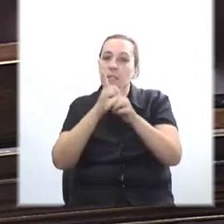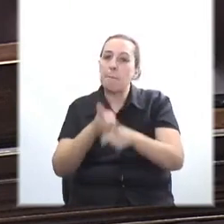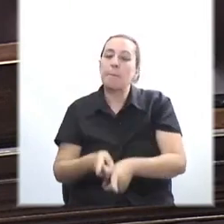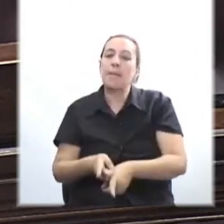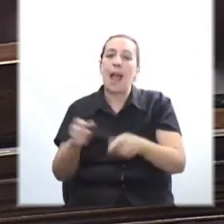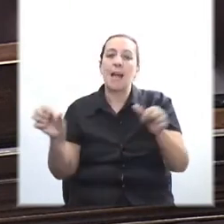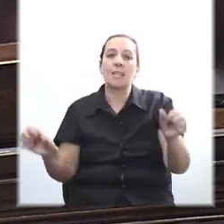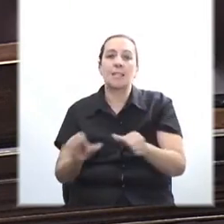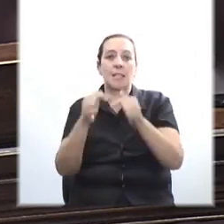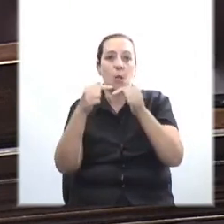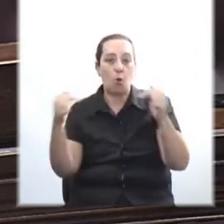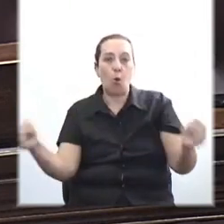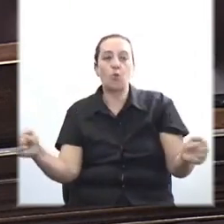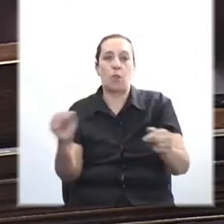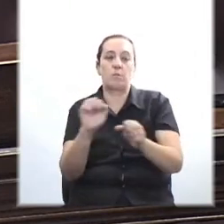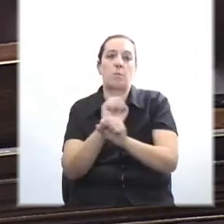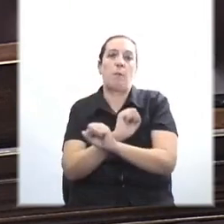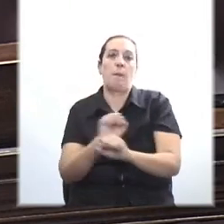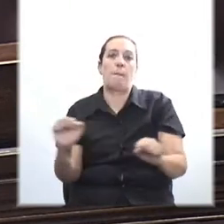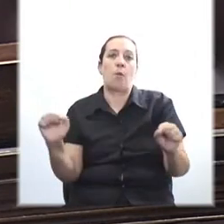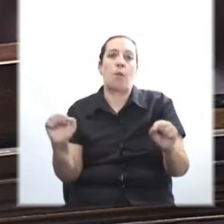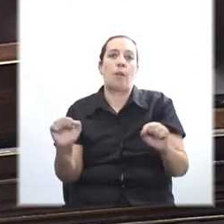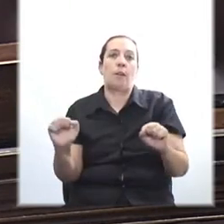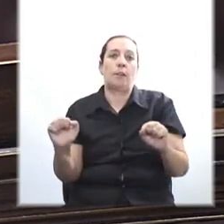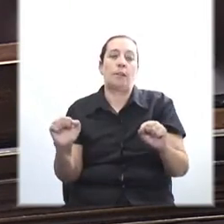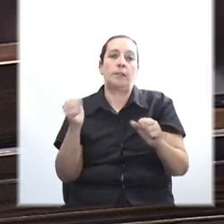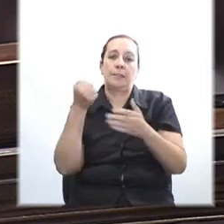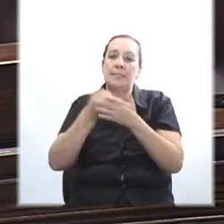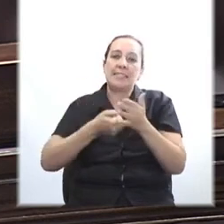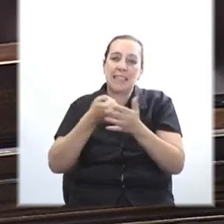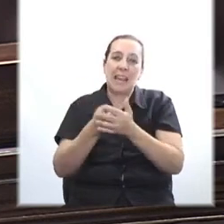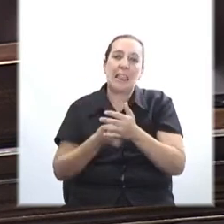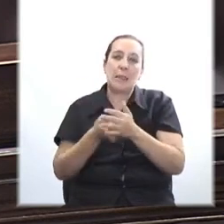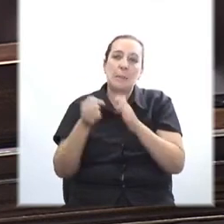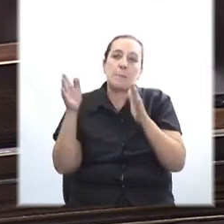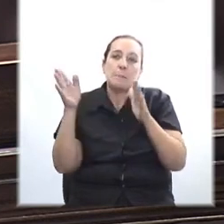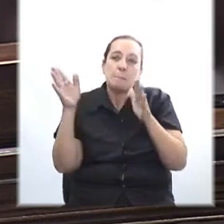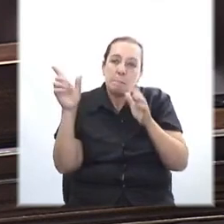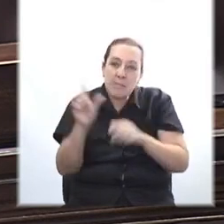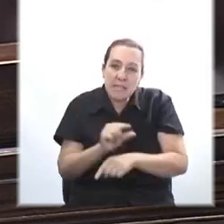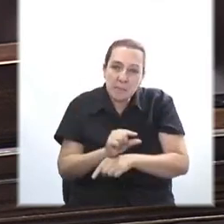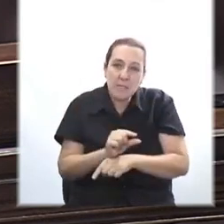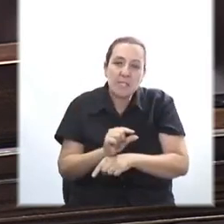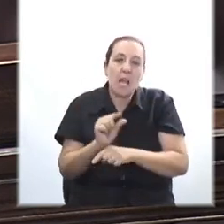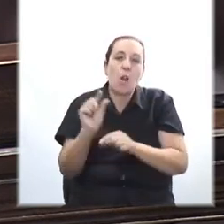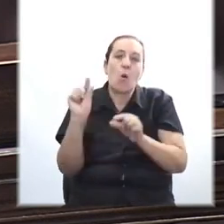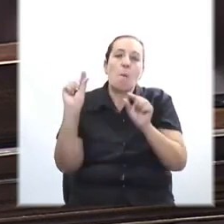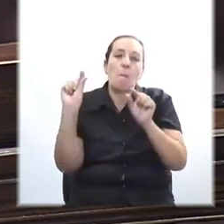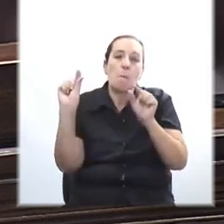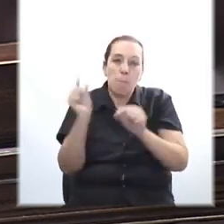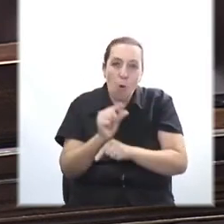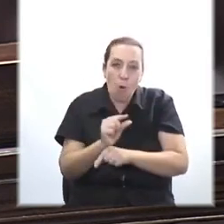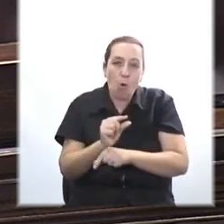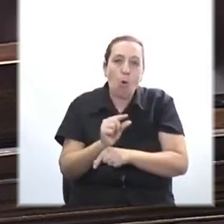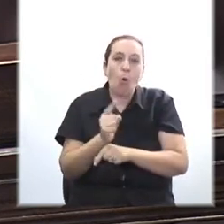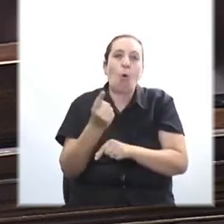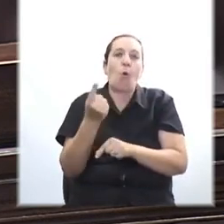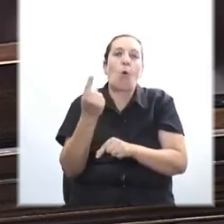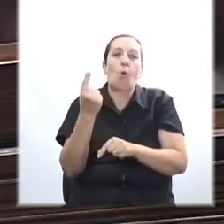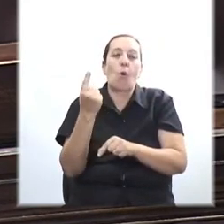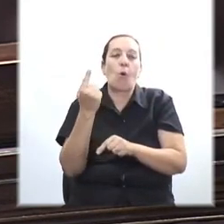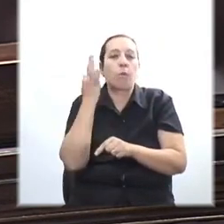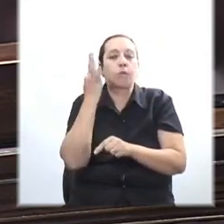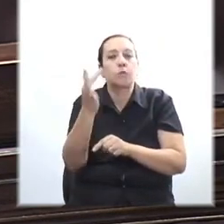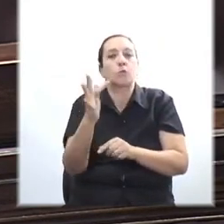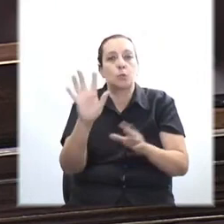medidas adecuadas para tratar de minimizar de alguna forma o mitigar de alguna forma los